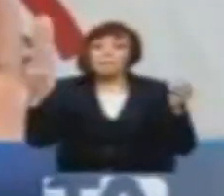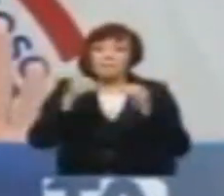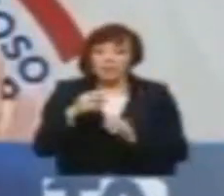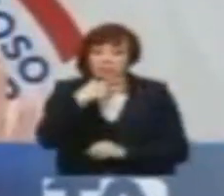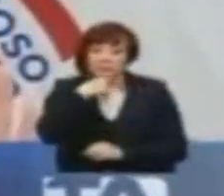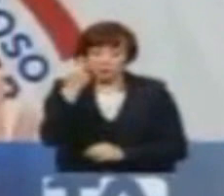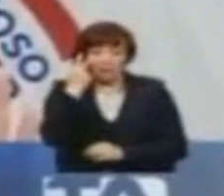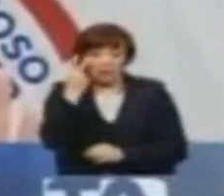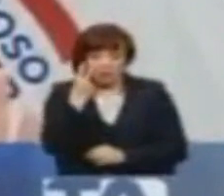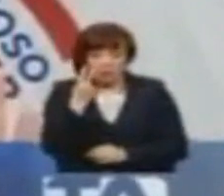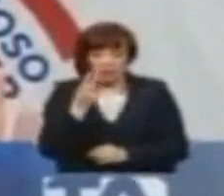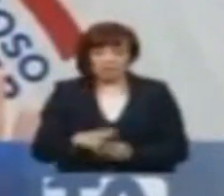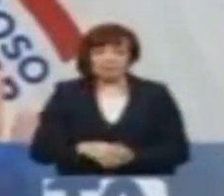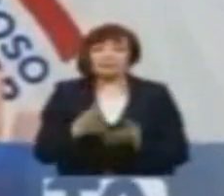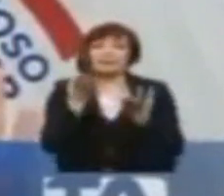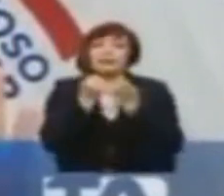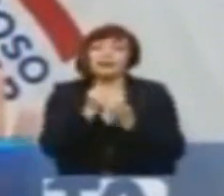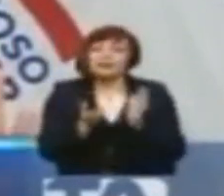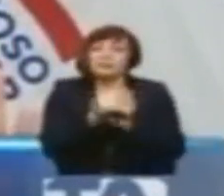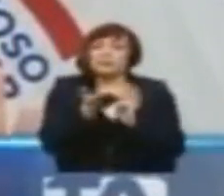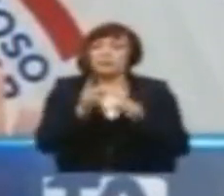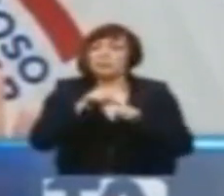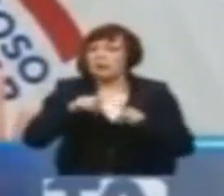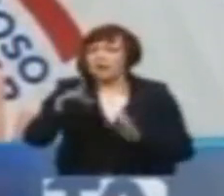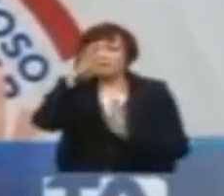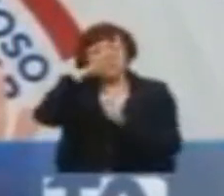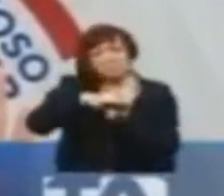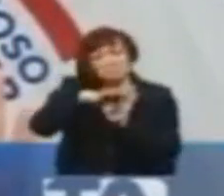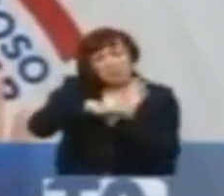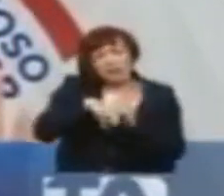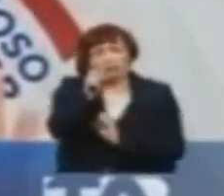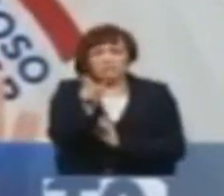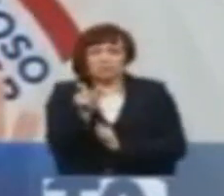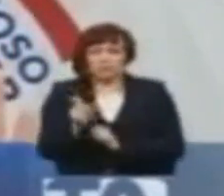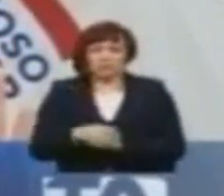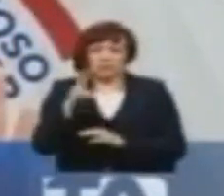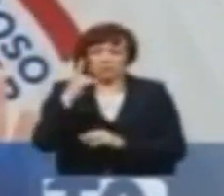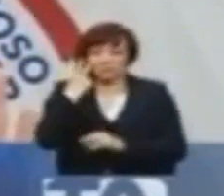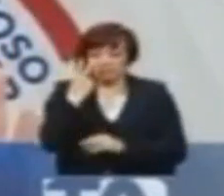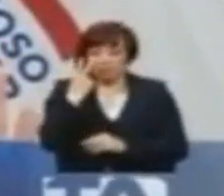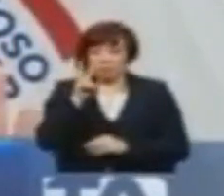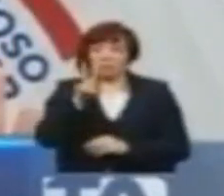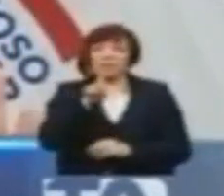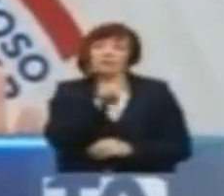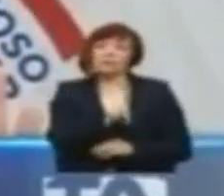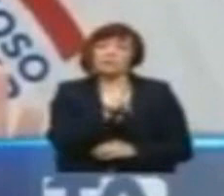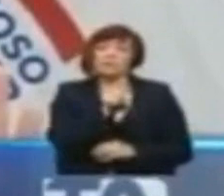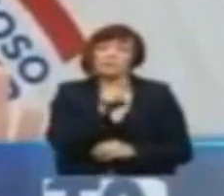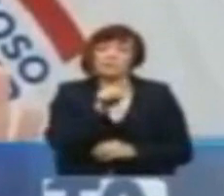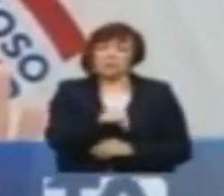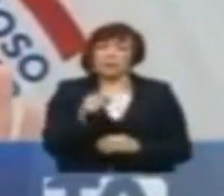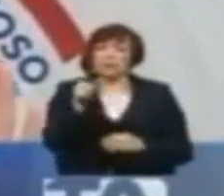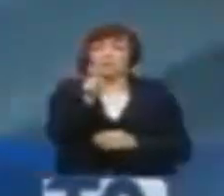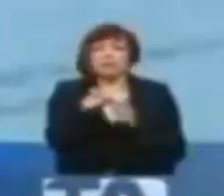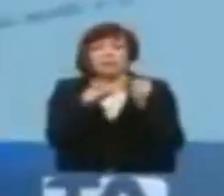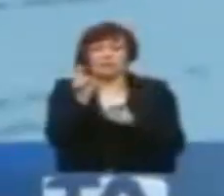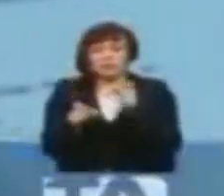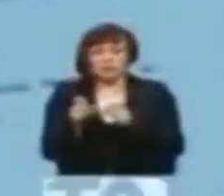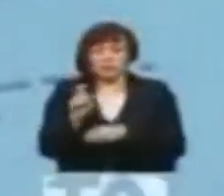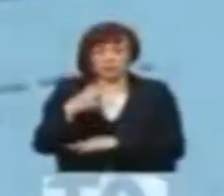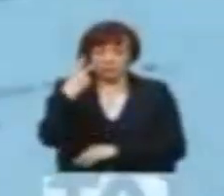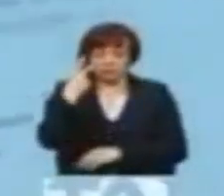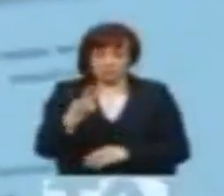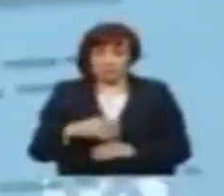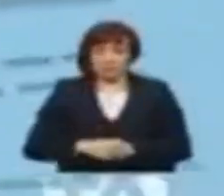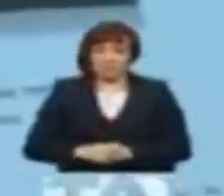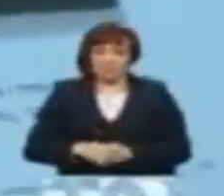ver cómo de un número reducido de seguidores pasamos a cantidades de 21.000 seguidores en tema de redes sociales. No es el